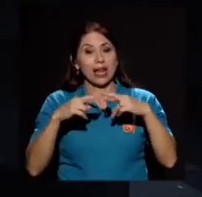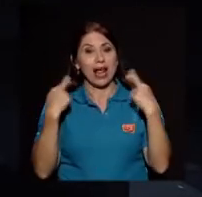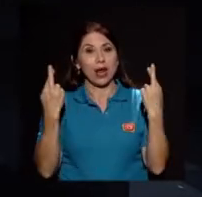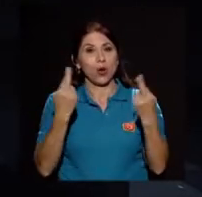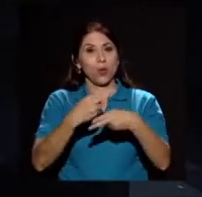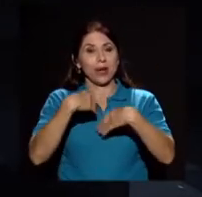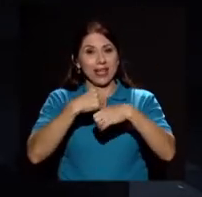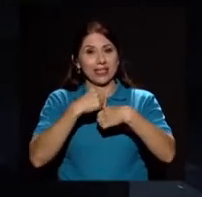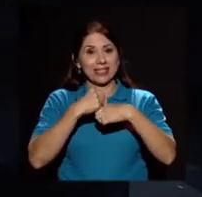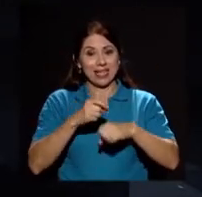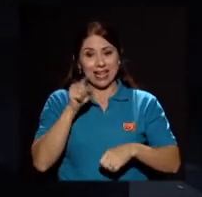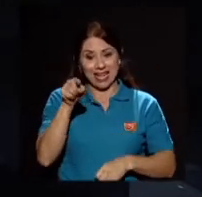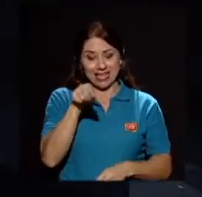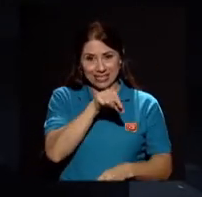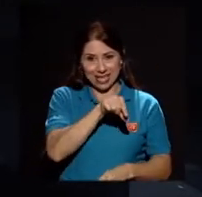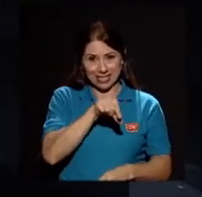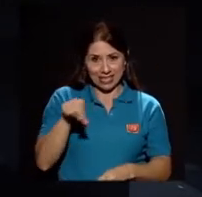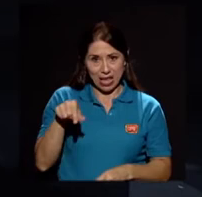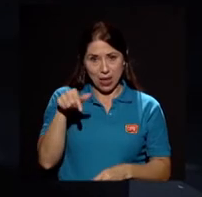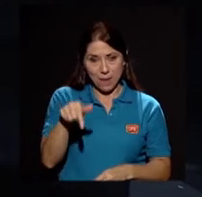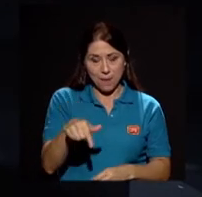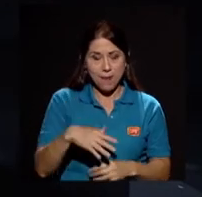esta semana